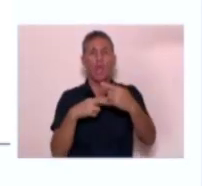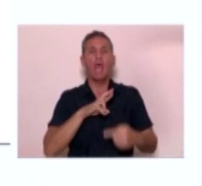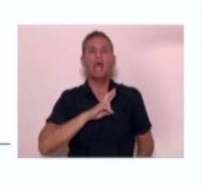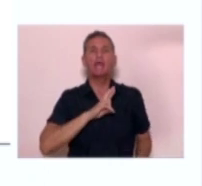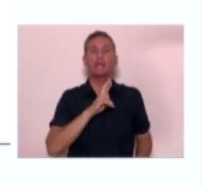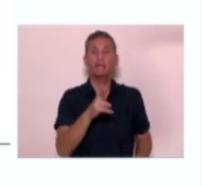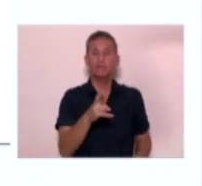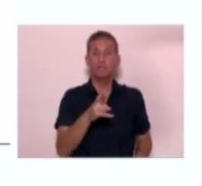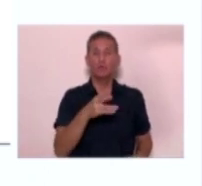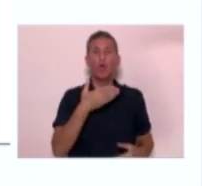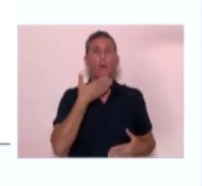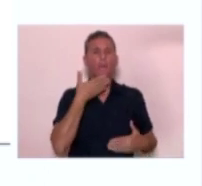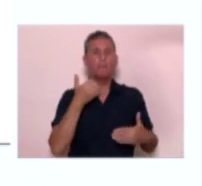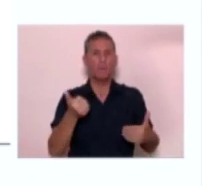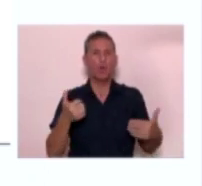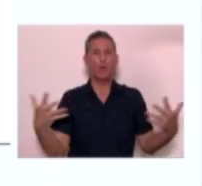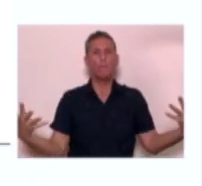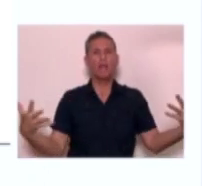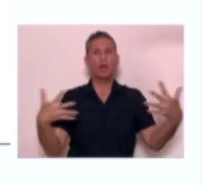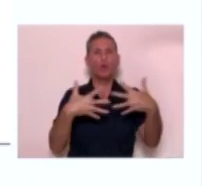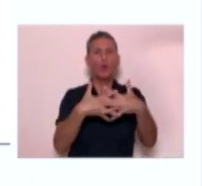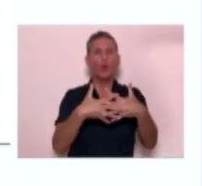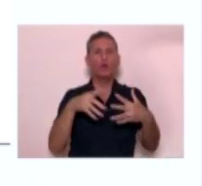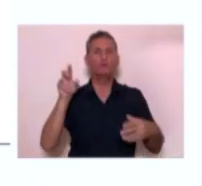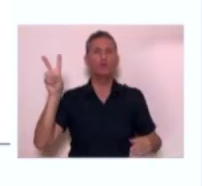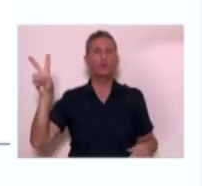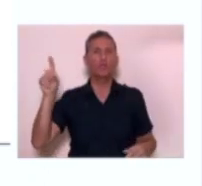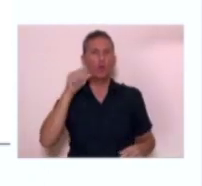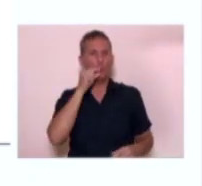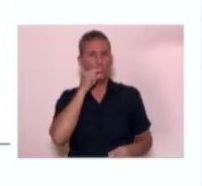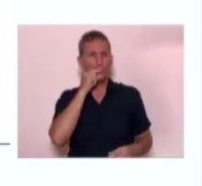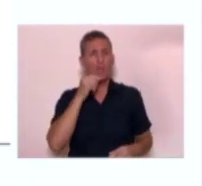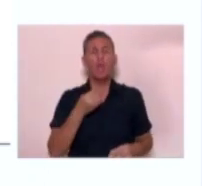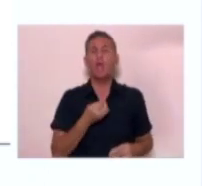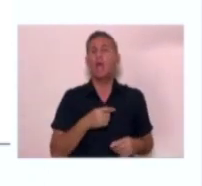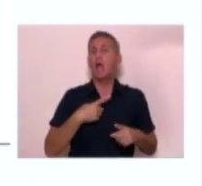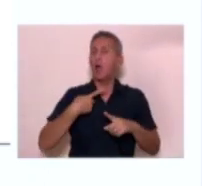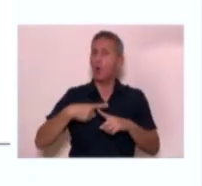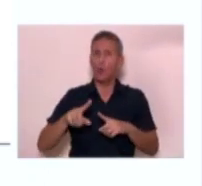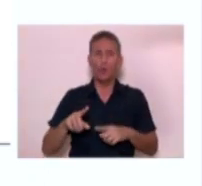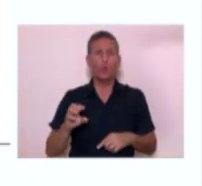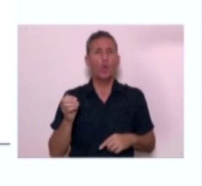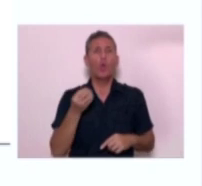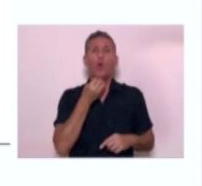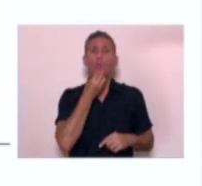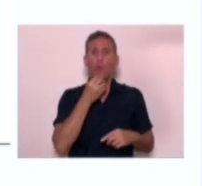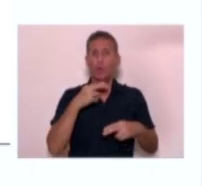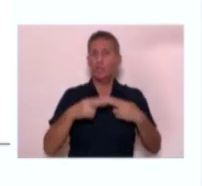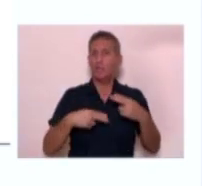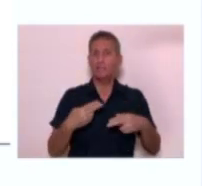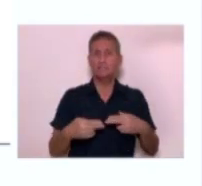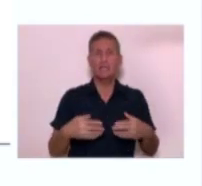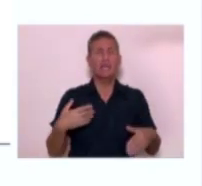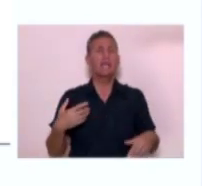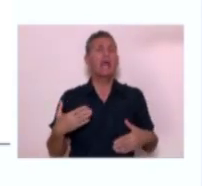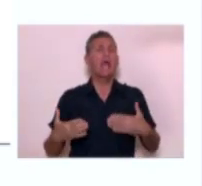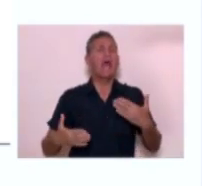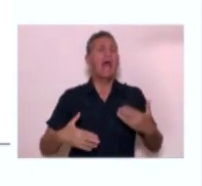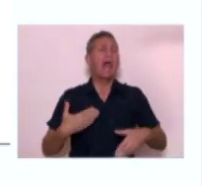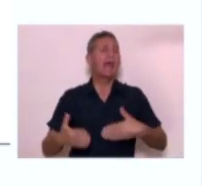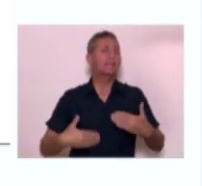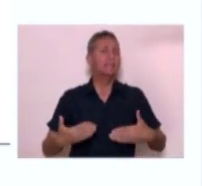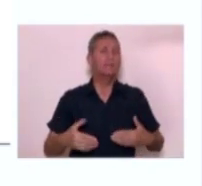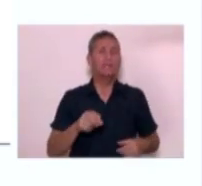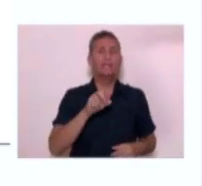resultado les servirá para la ejercitación de la conjugación de los verbos. Además, pueden hacer en la